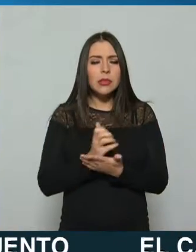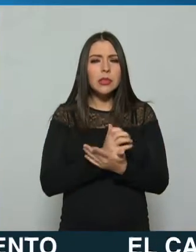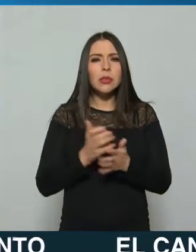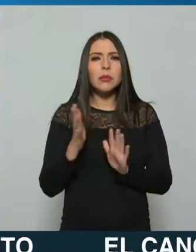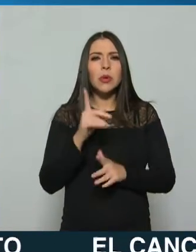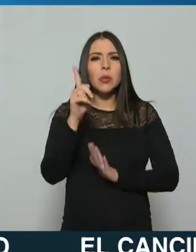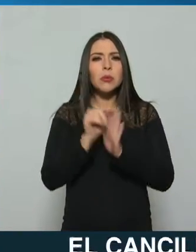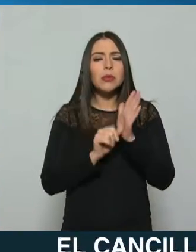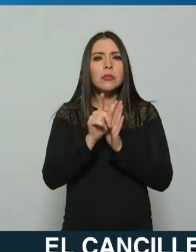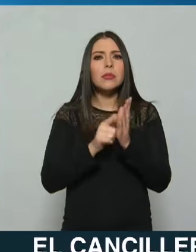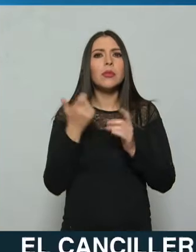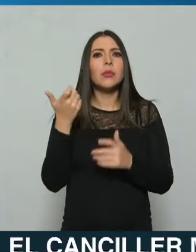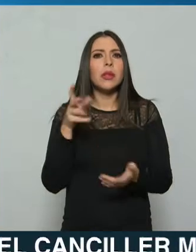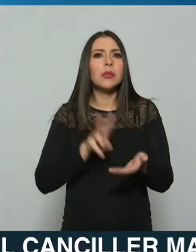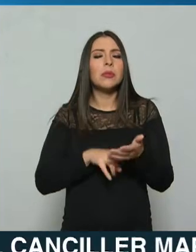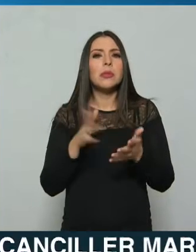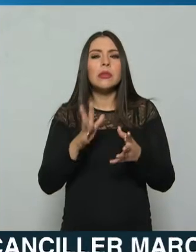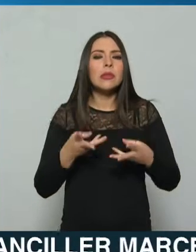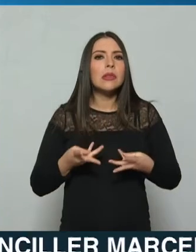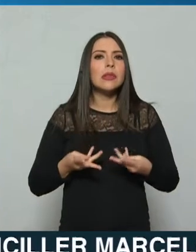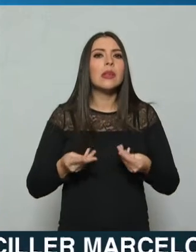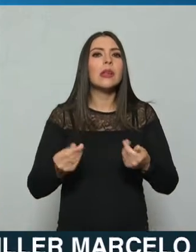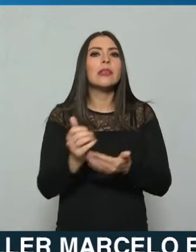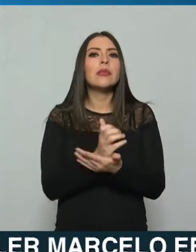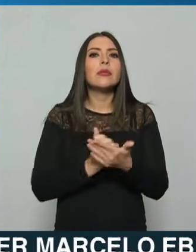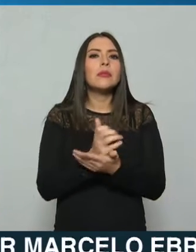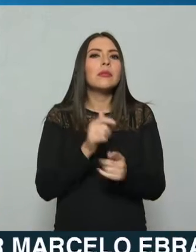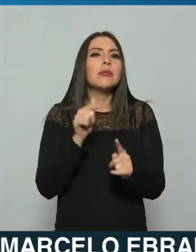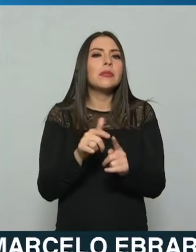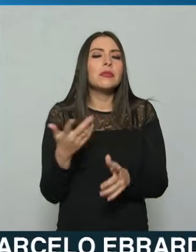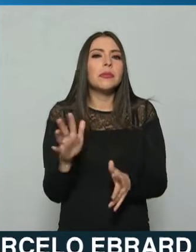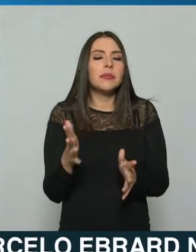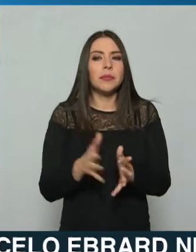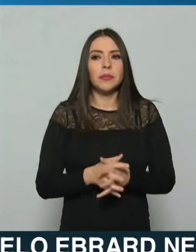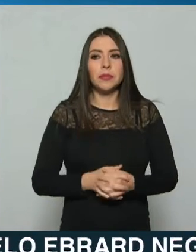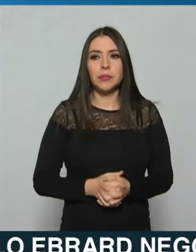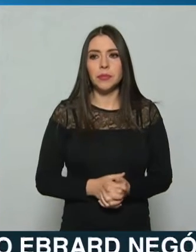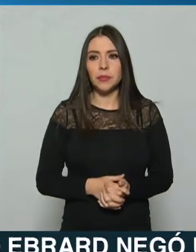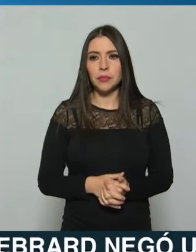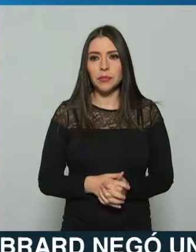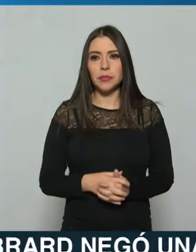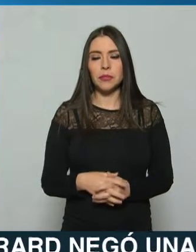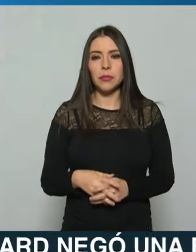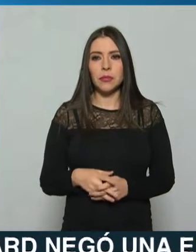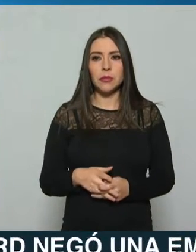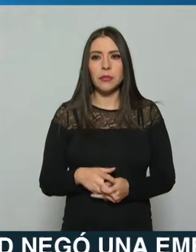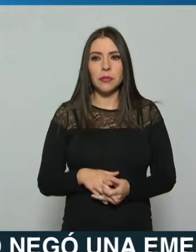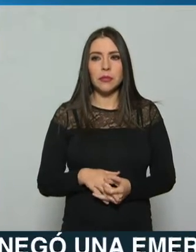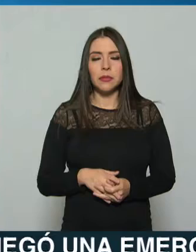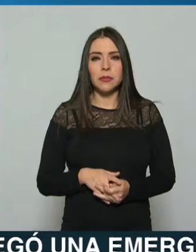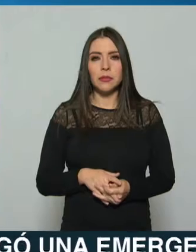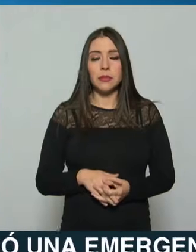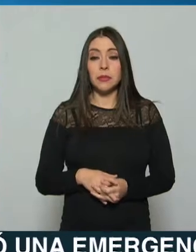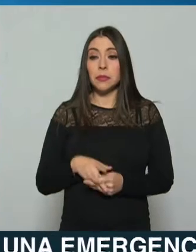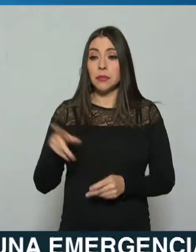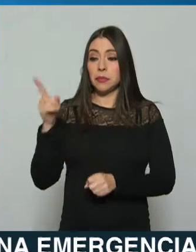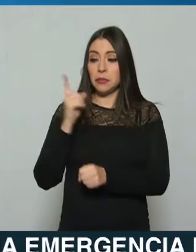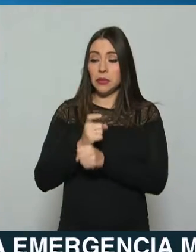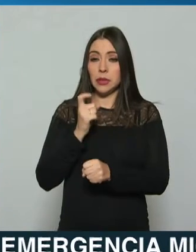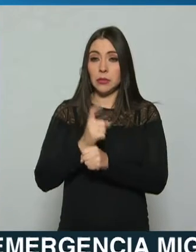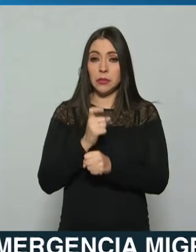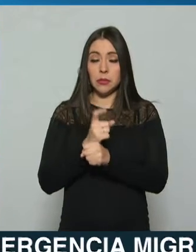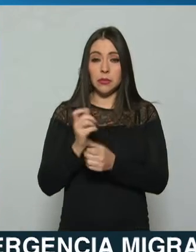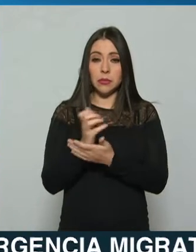mensualmente? Pues mira, la primera línea de tratamiento está considerada en un gasto más o menos de